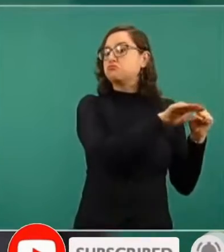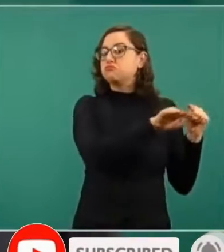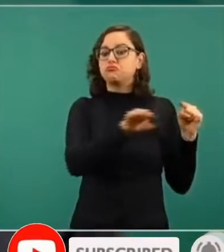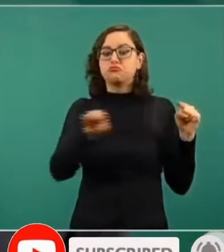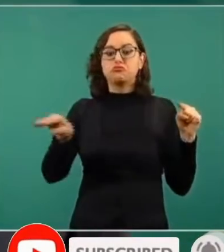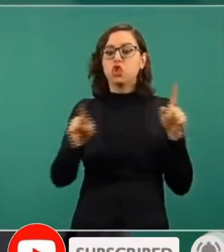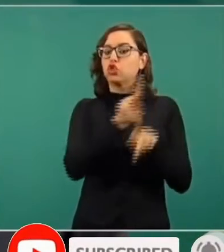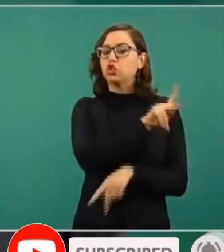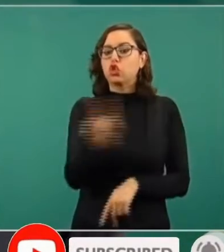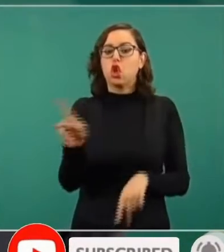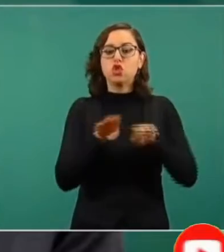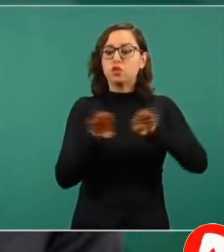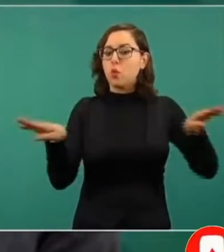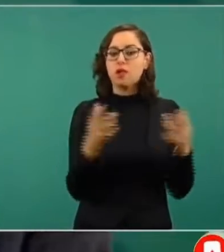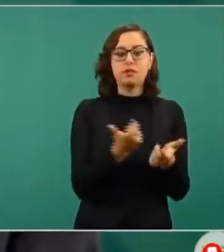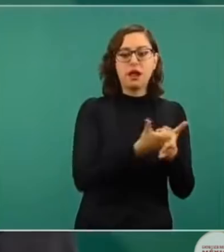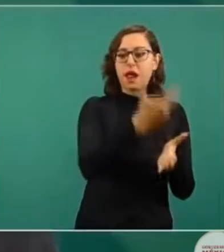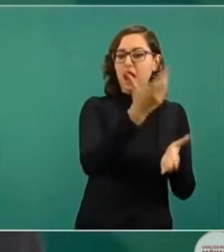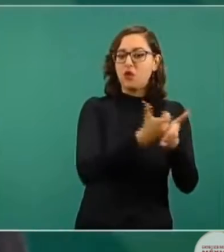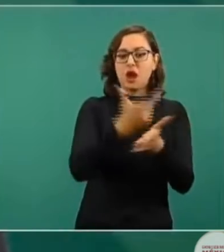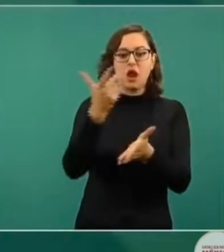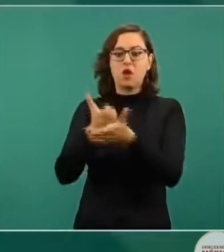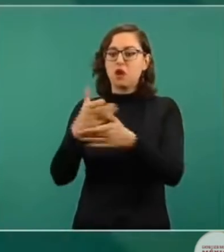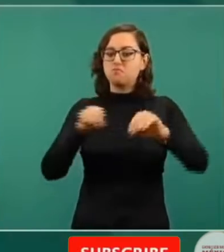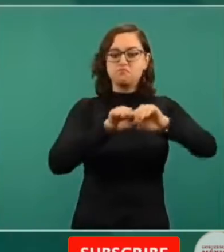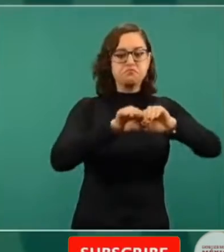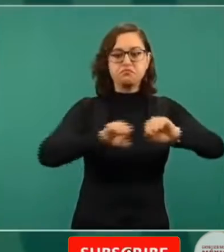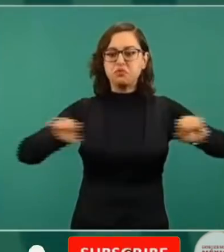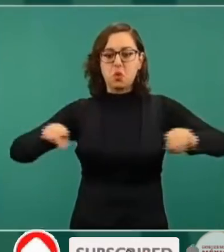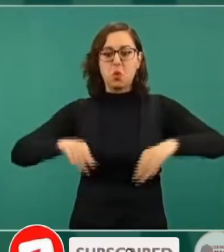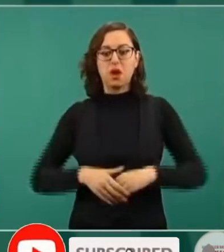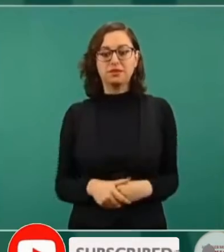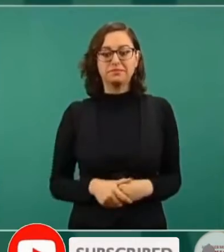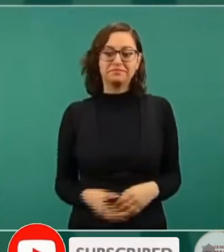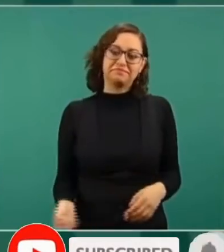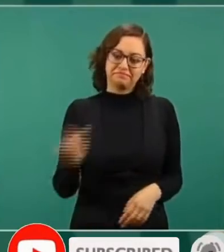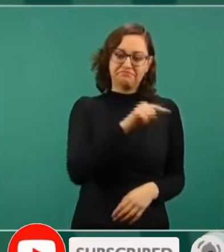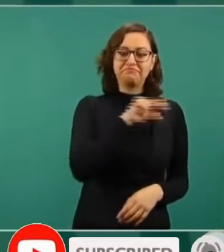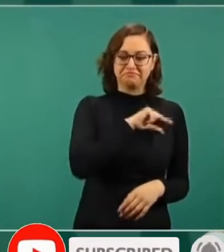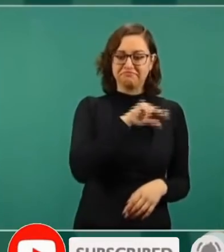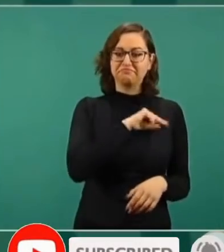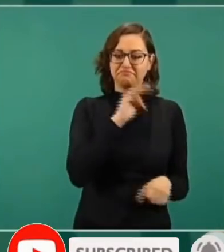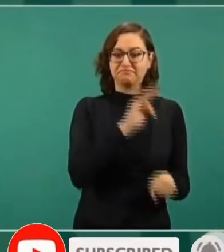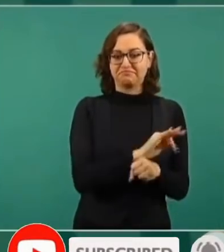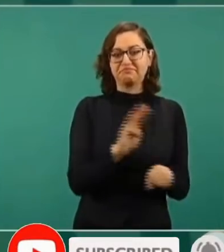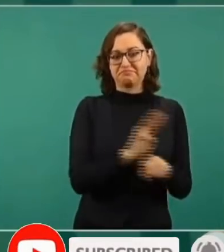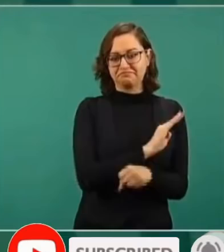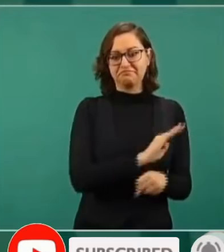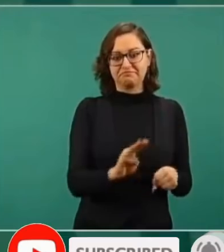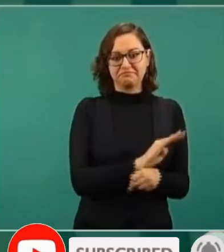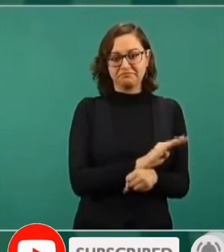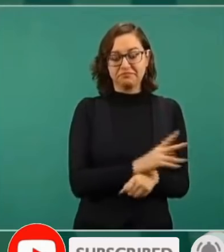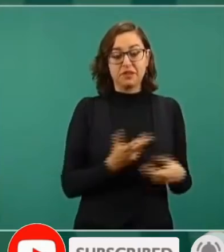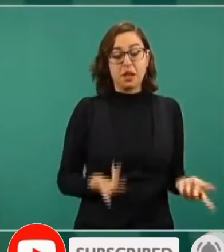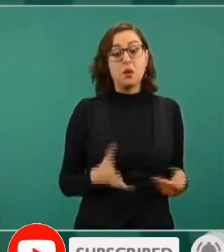todos, ¿verdad?, el precio más caro, beneficiando a los privados que ofertaron un precio